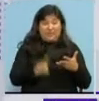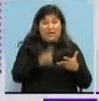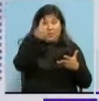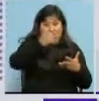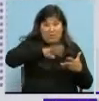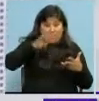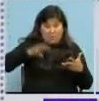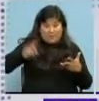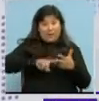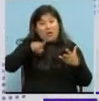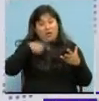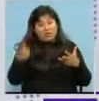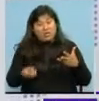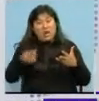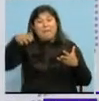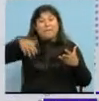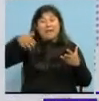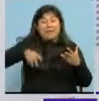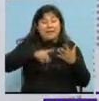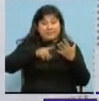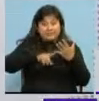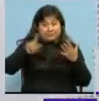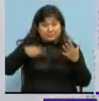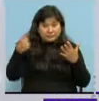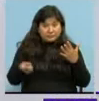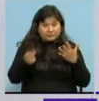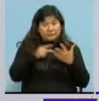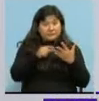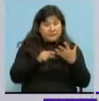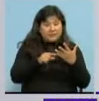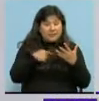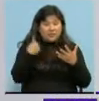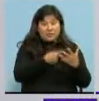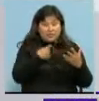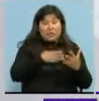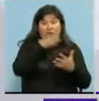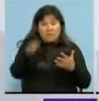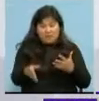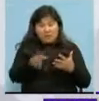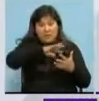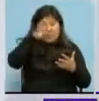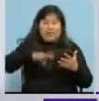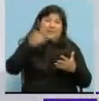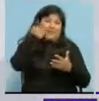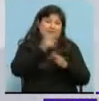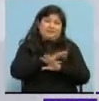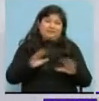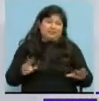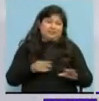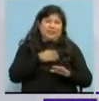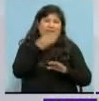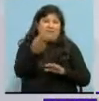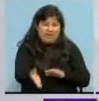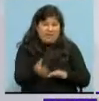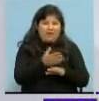y el segundo en maimará perdón cuando llegamos a purmamarca ya había fallecido este